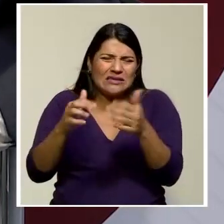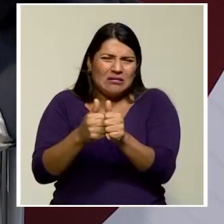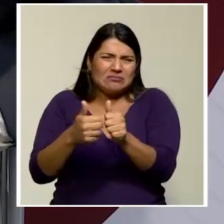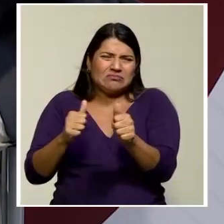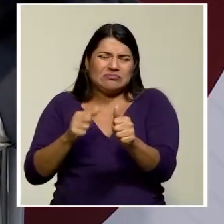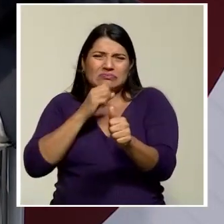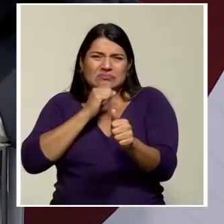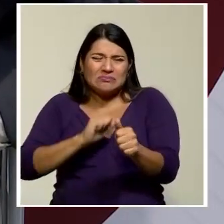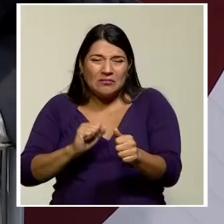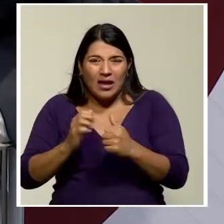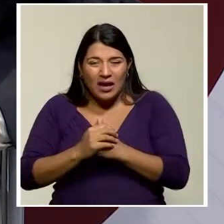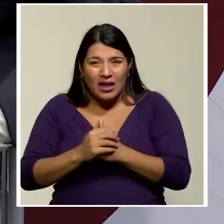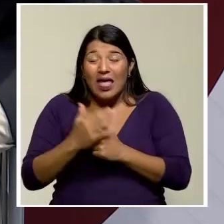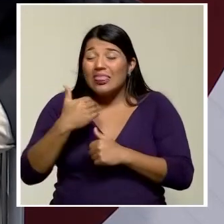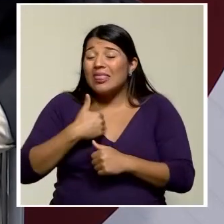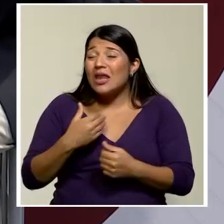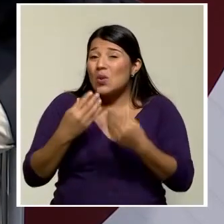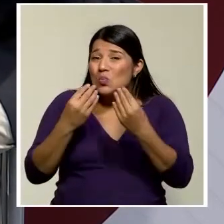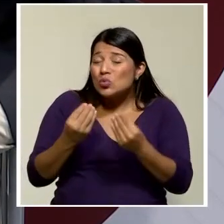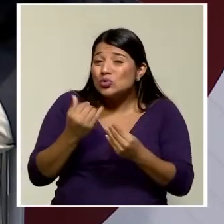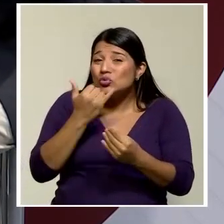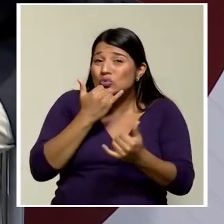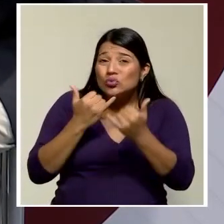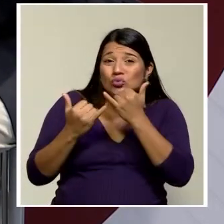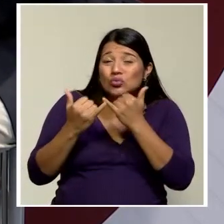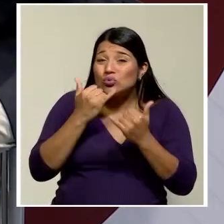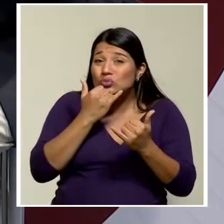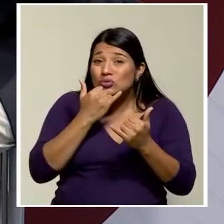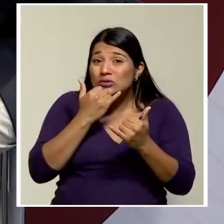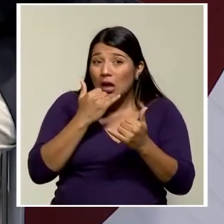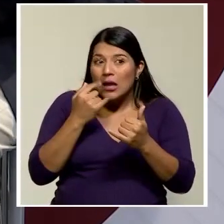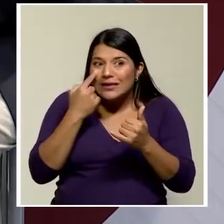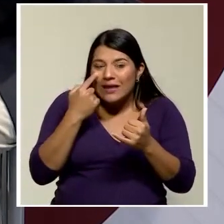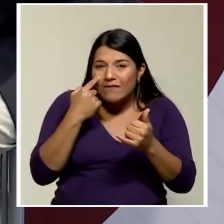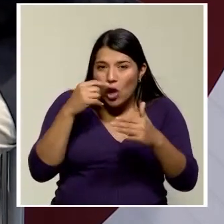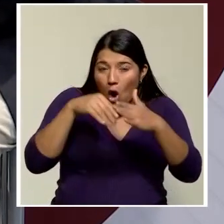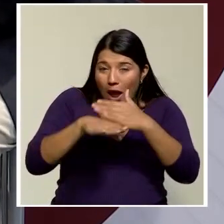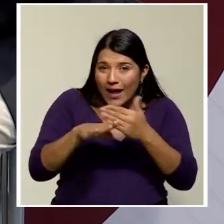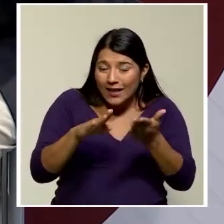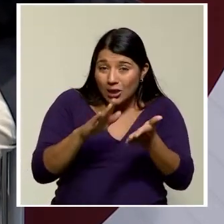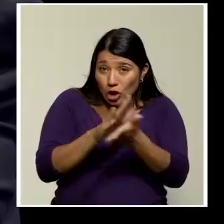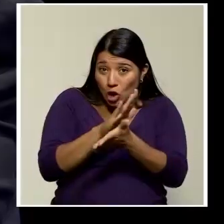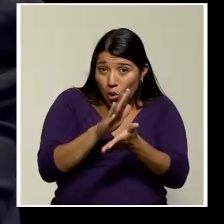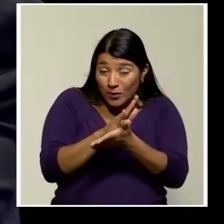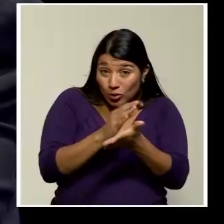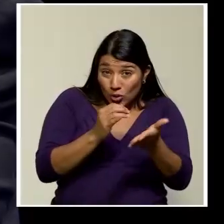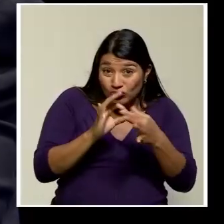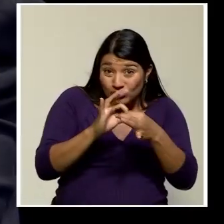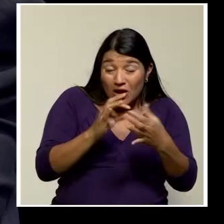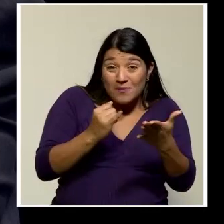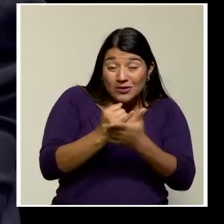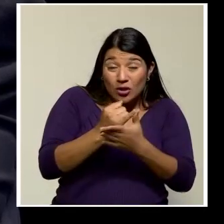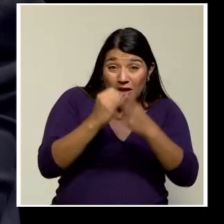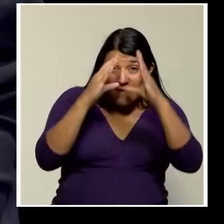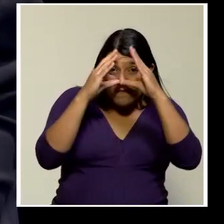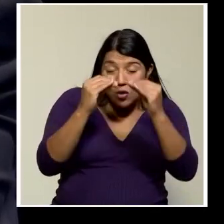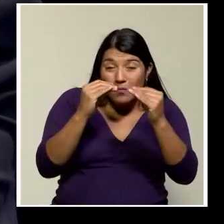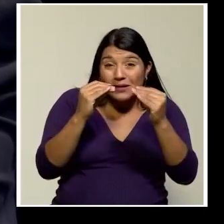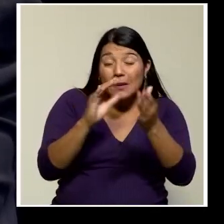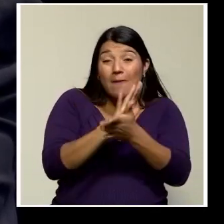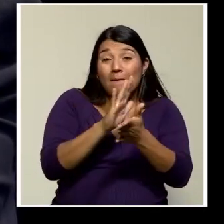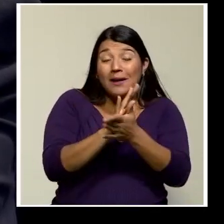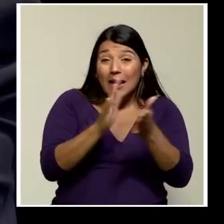Hay una serie de portillos señalados en el informe de los papeles de Panamá que no han querido aprobar en la Asamblea Legislativa